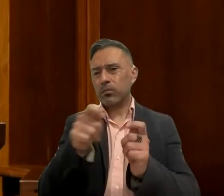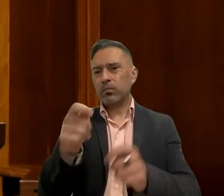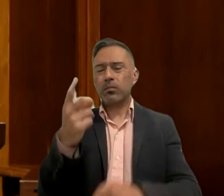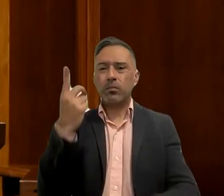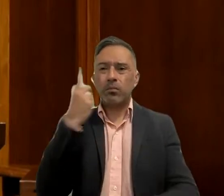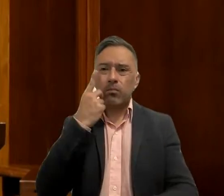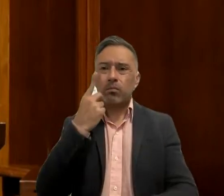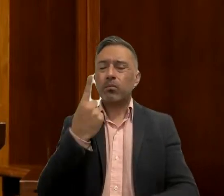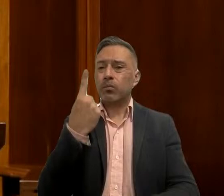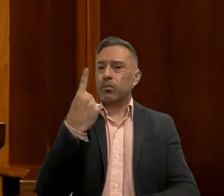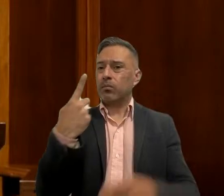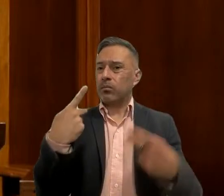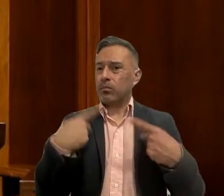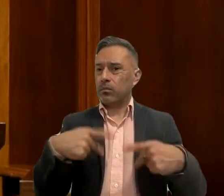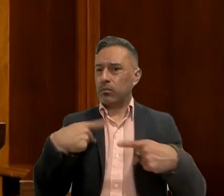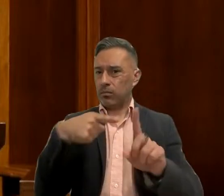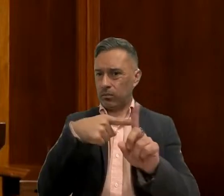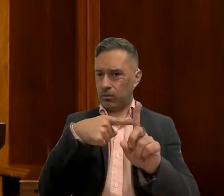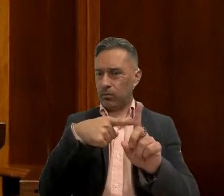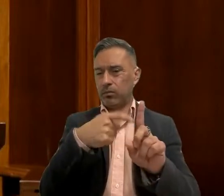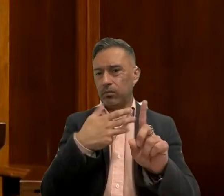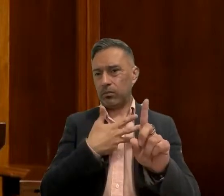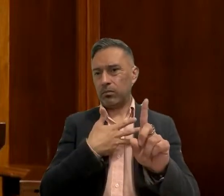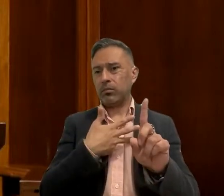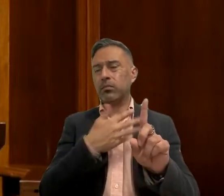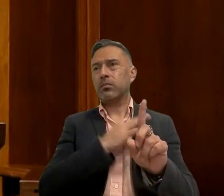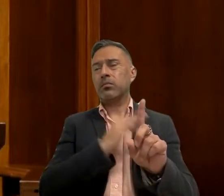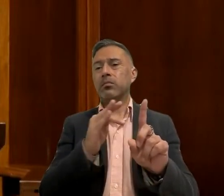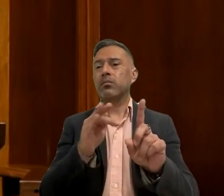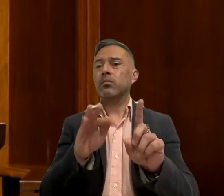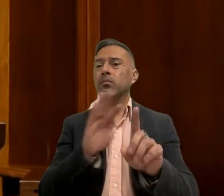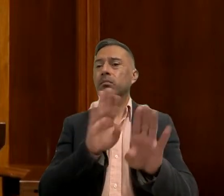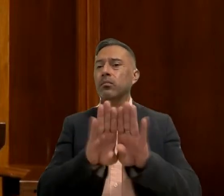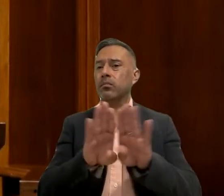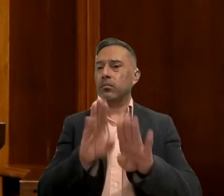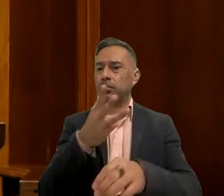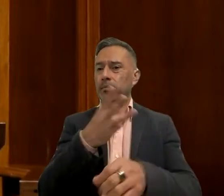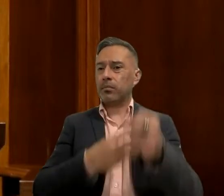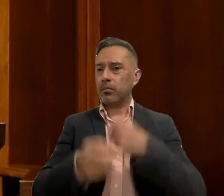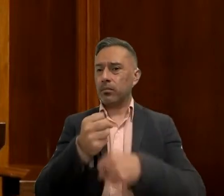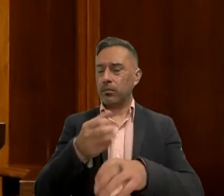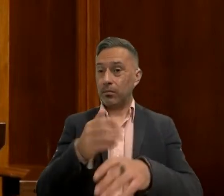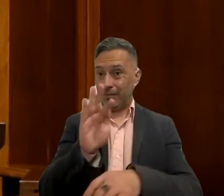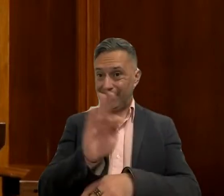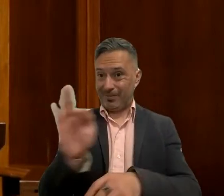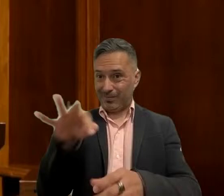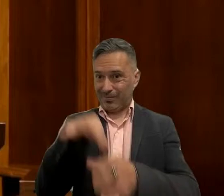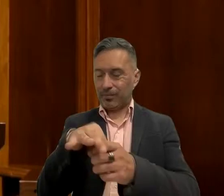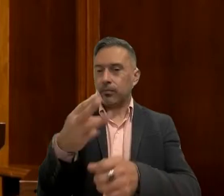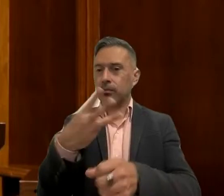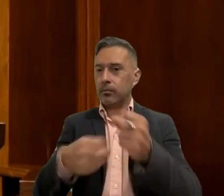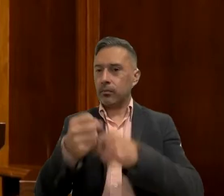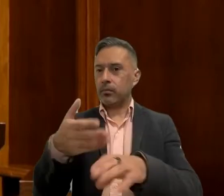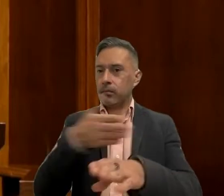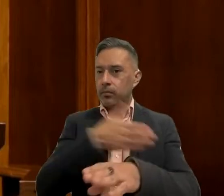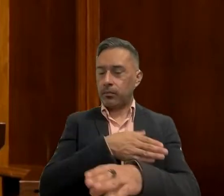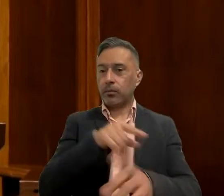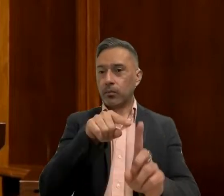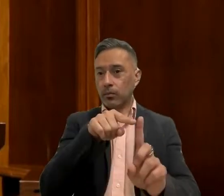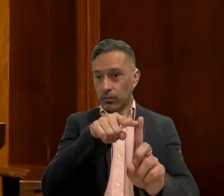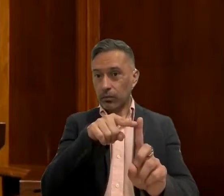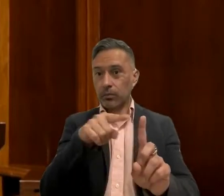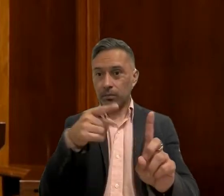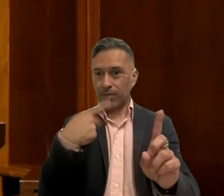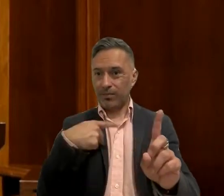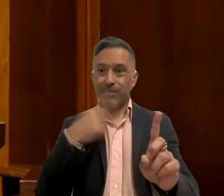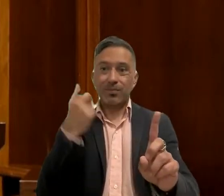la persona que tenga o haya tenido en los últimos 3 años anteriores al día de la elección un vínculo de matrimonio,